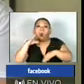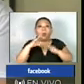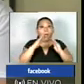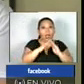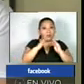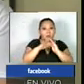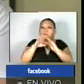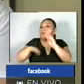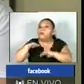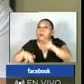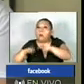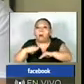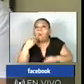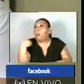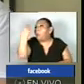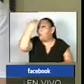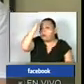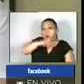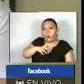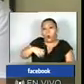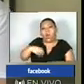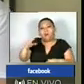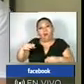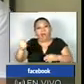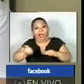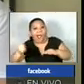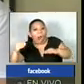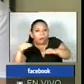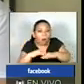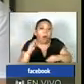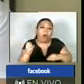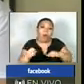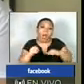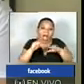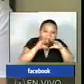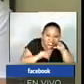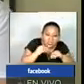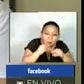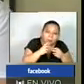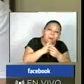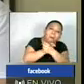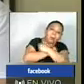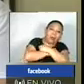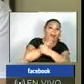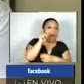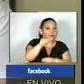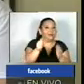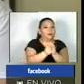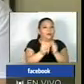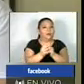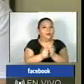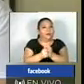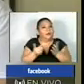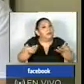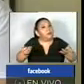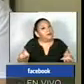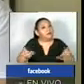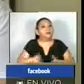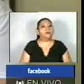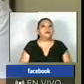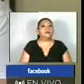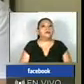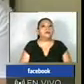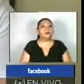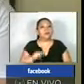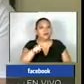salen, los dueños no se dan cuenta y los atropellan o les dan veneno, Entonces, ahí están los accidentes. Entonces, por lo tanto, va